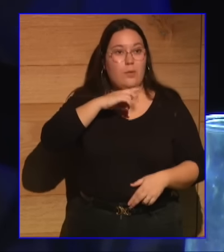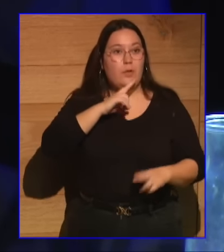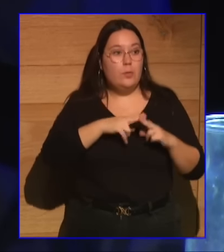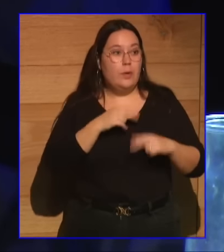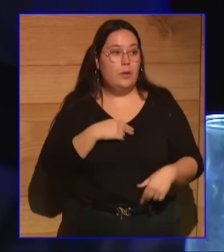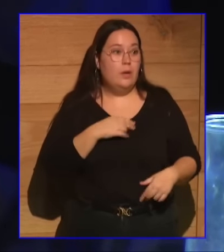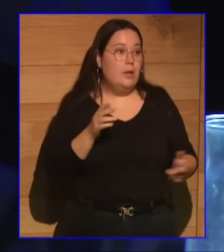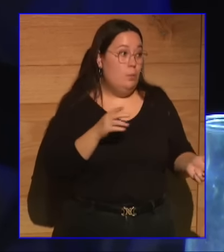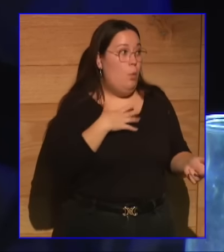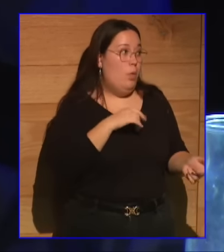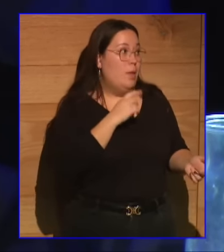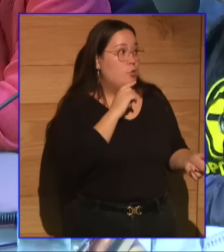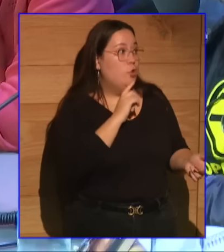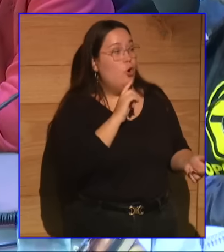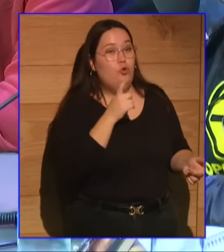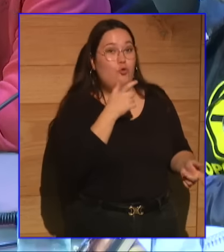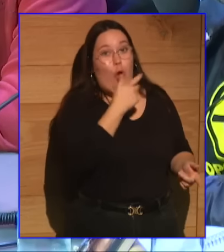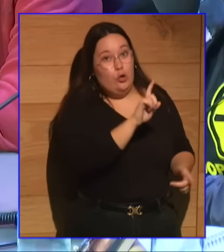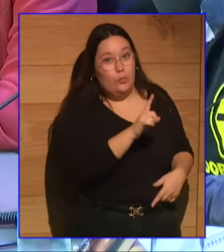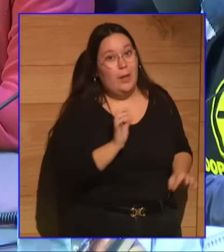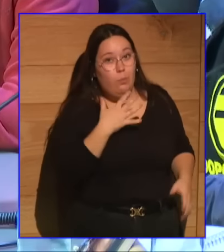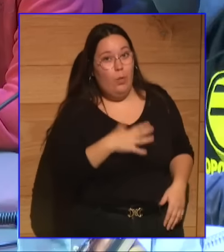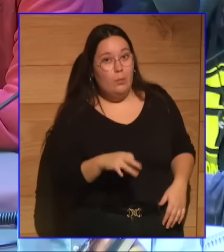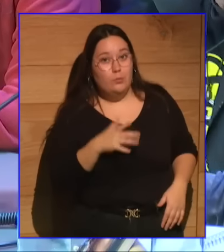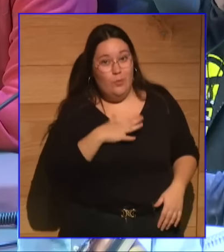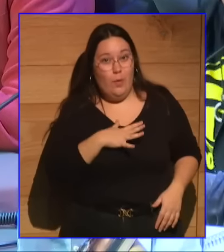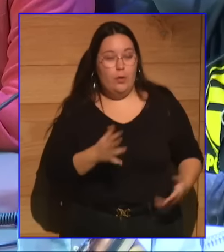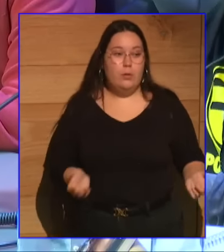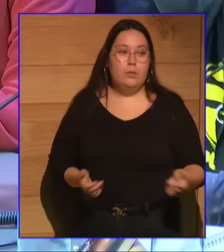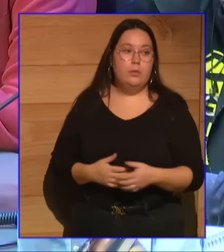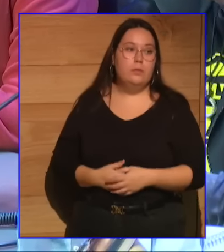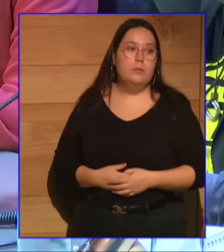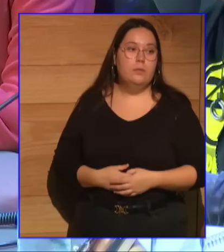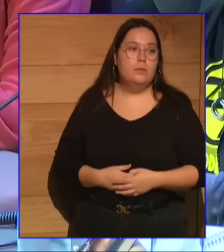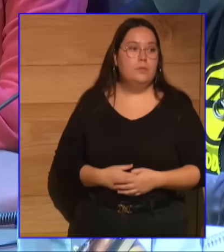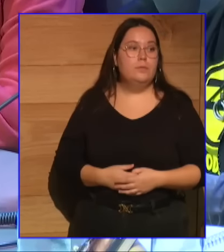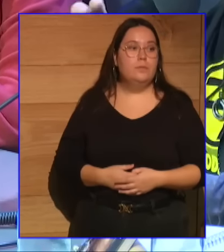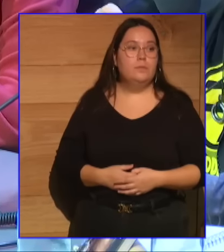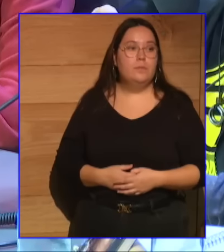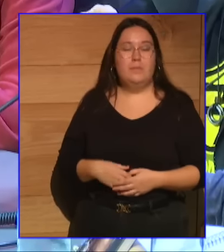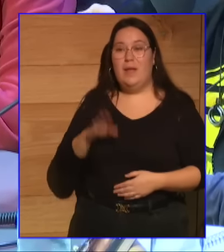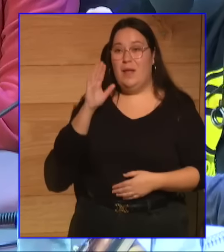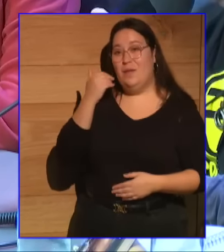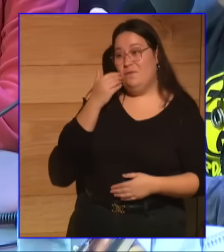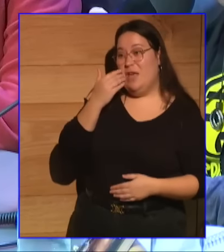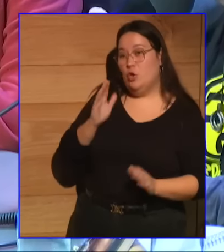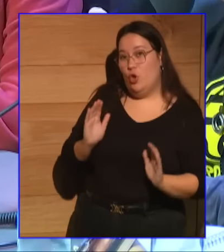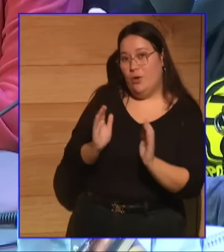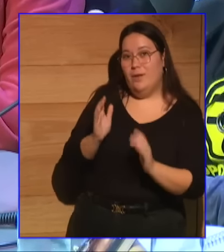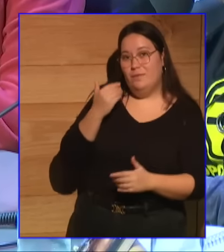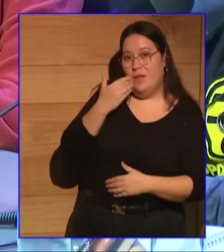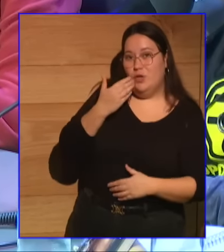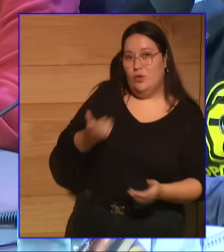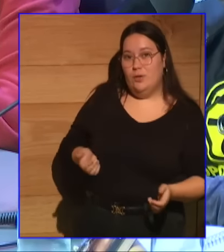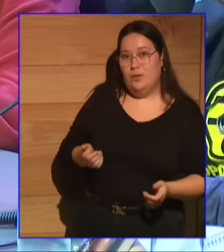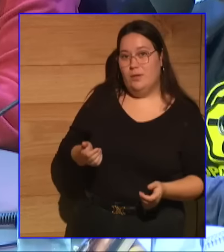Adrien Brody y no insultamos a alguien más. No, pero en el cartel ponía eso, del que hizo de Manolete. Del feito. Del feito. Del